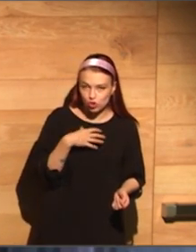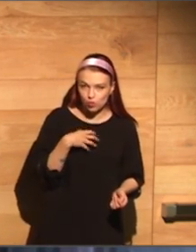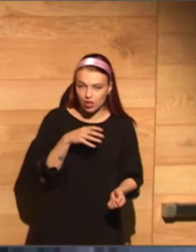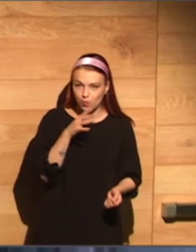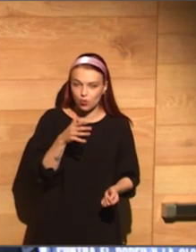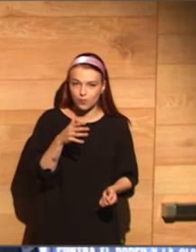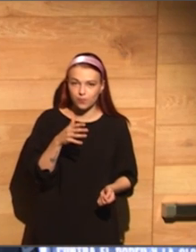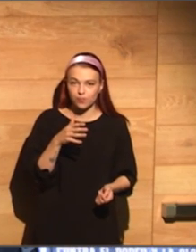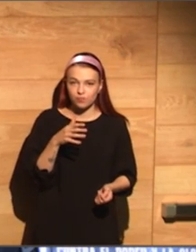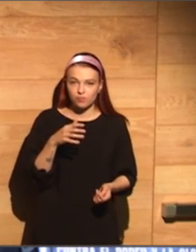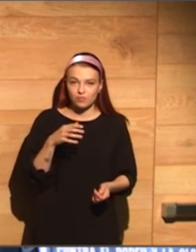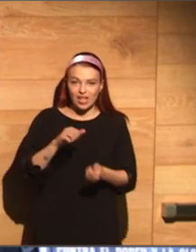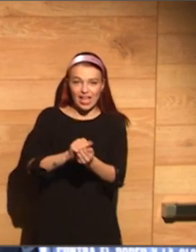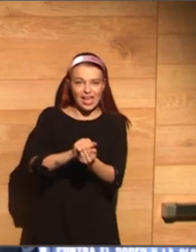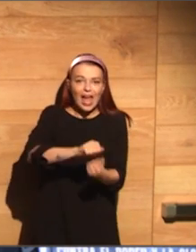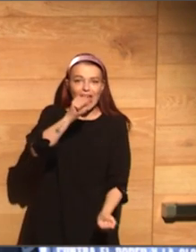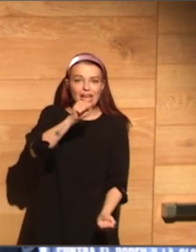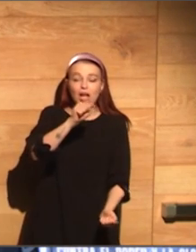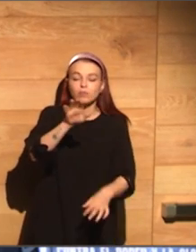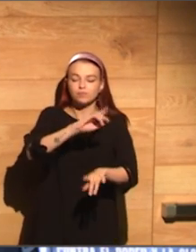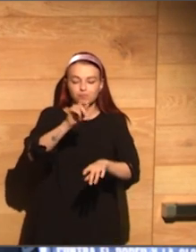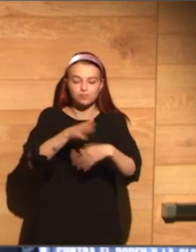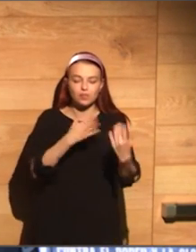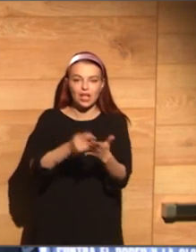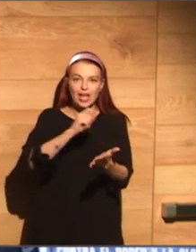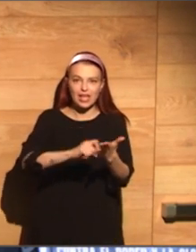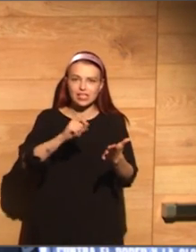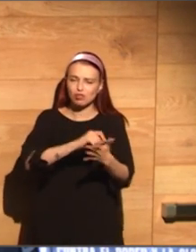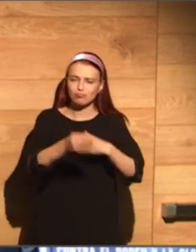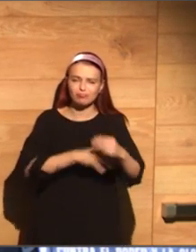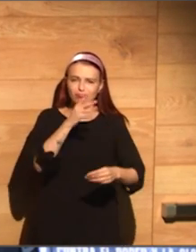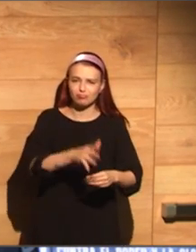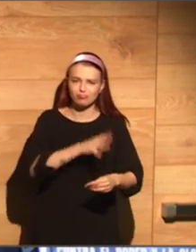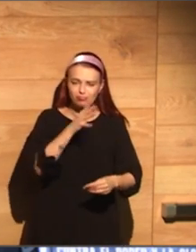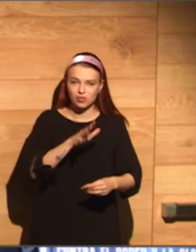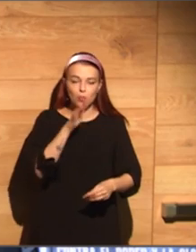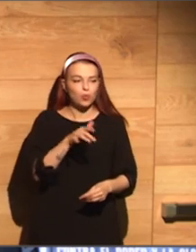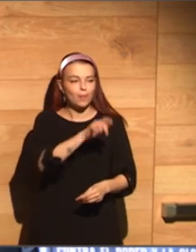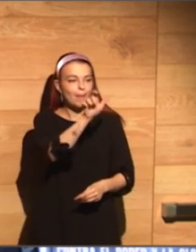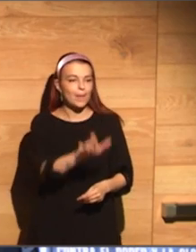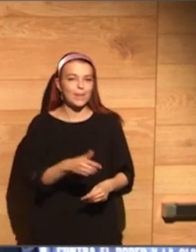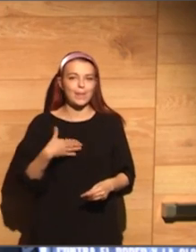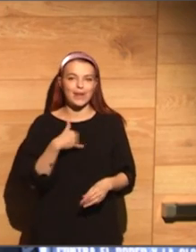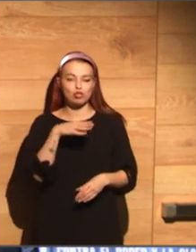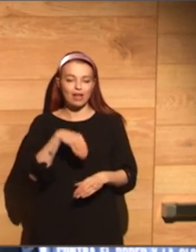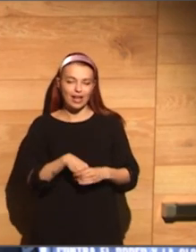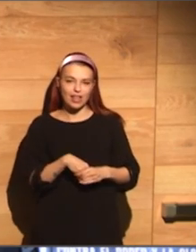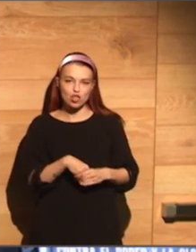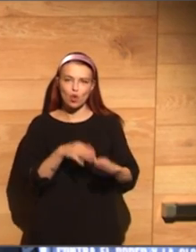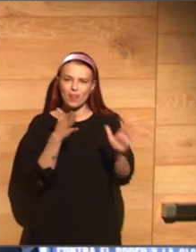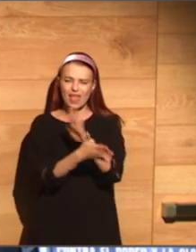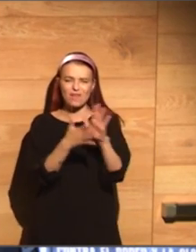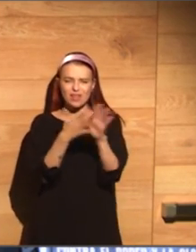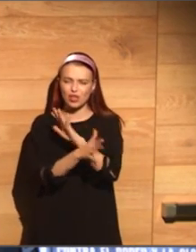absolutamente mágica. Luego llegaremos a lo cinematográfico, pero de escritura es absolutamente mágica. La definición de sus personajes es perfecta. Lo que hace con José Luis